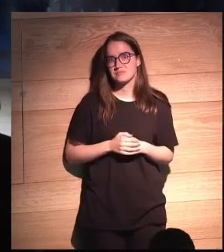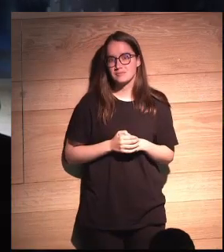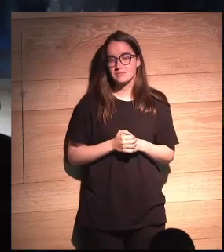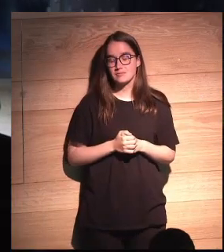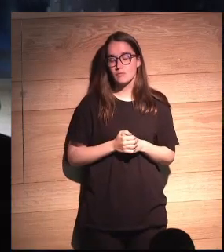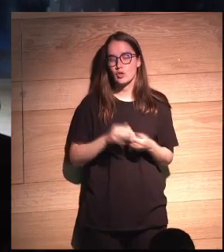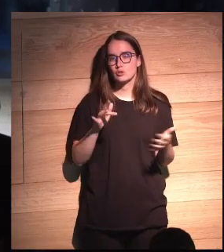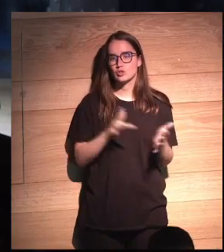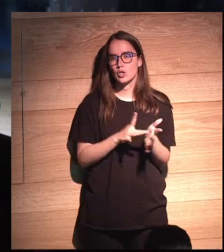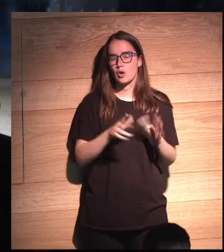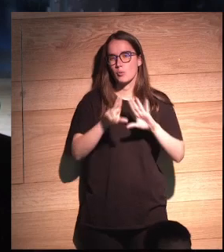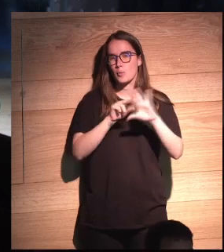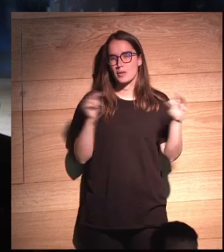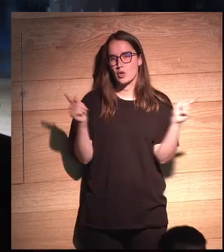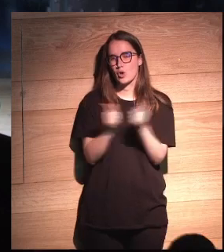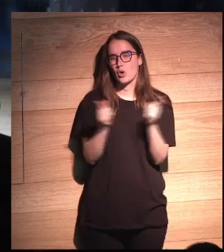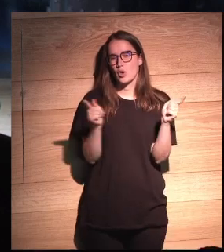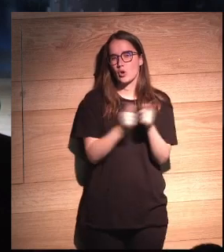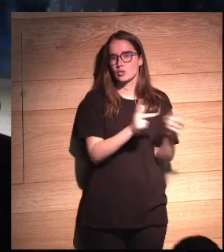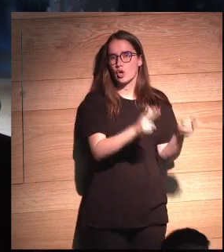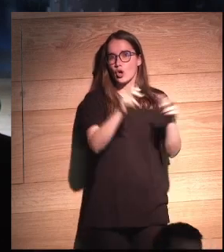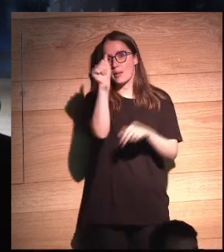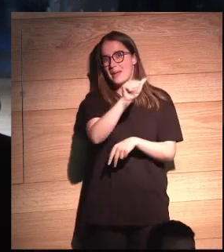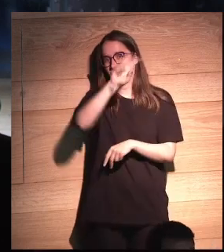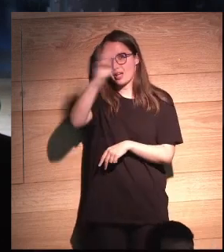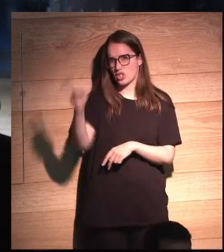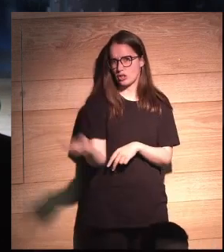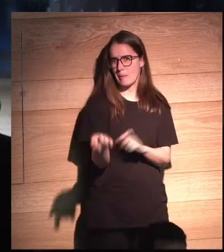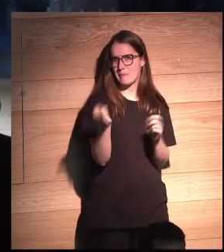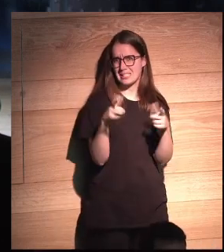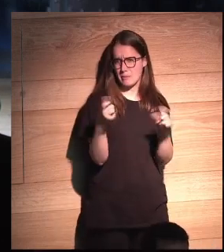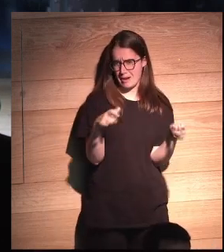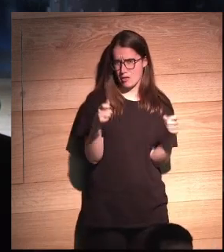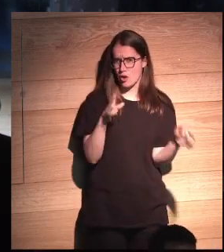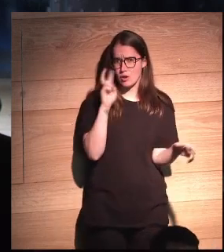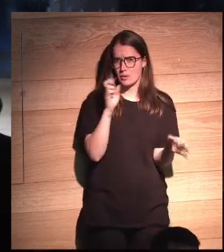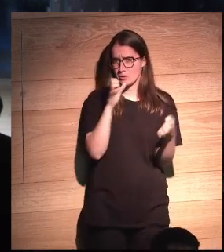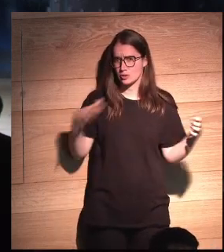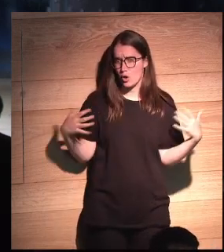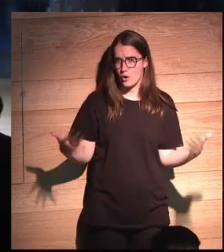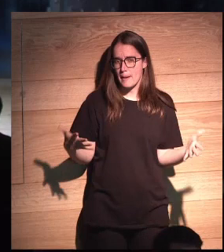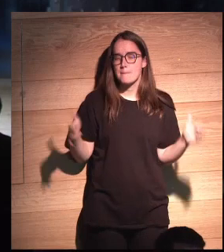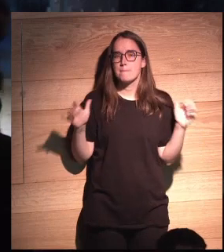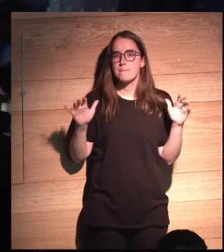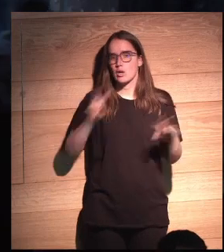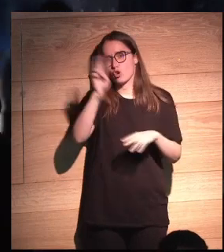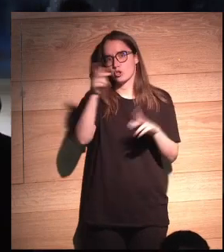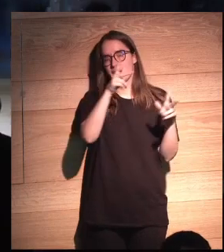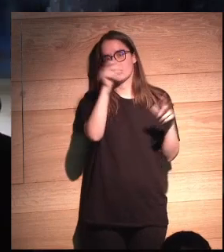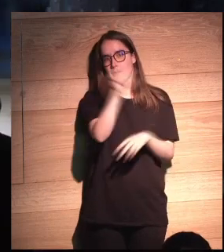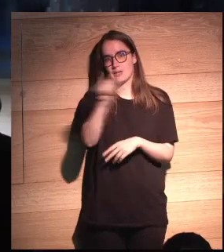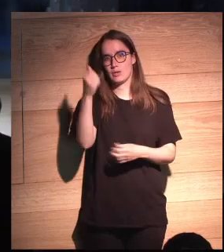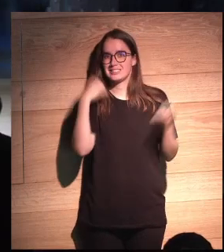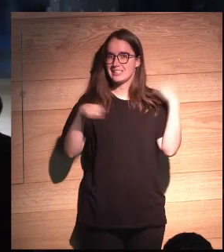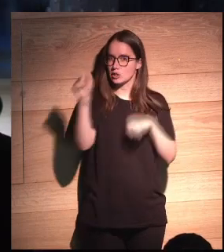Y hice como un tráiler con fragmentos de otras películas que realmente era muy parecido al que habéis visto ahora mismo, pero con otras películas y